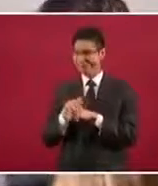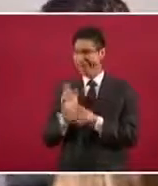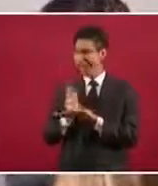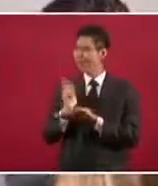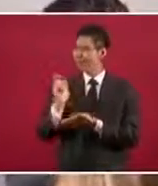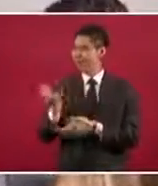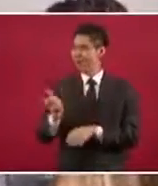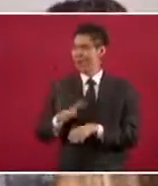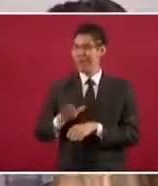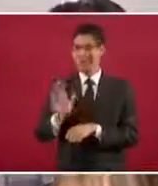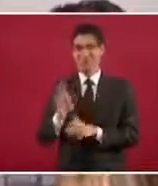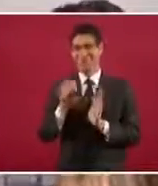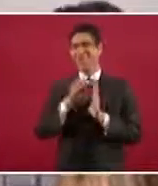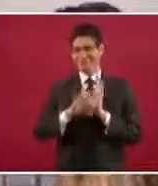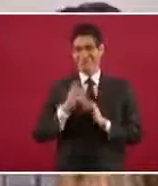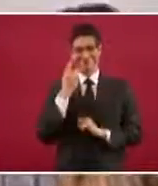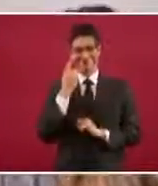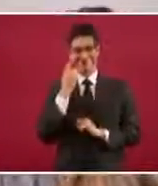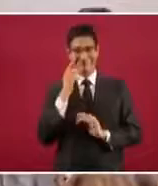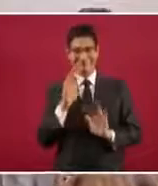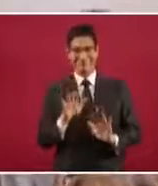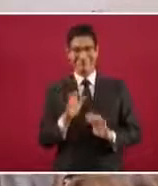Les puedo poner un ejemplo,